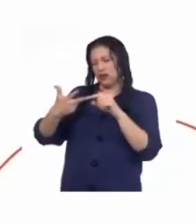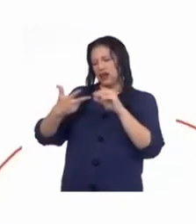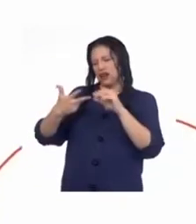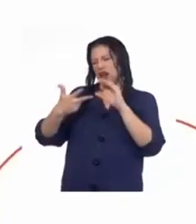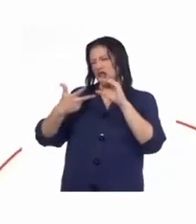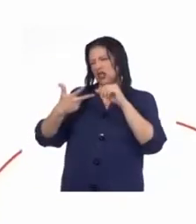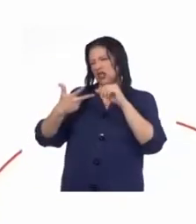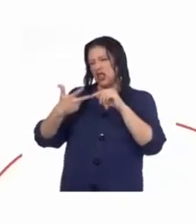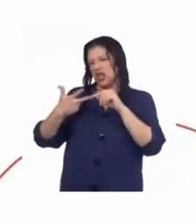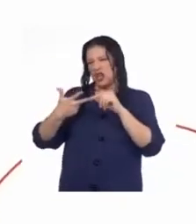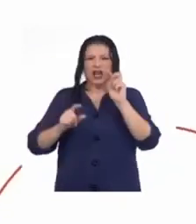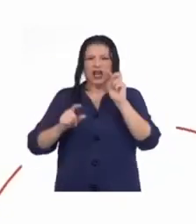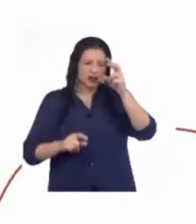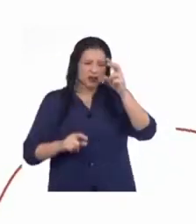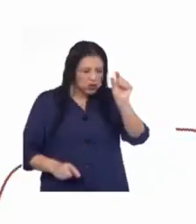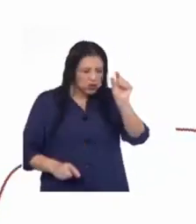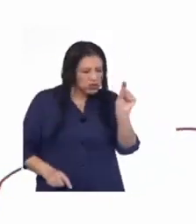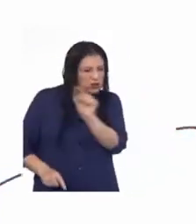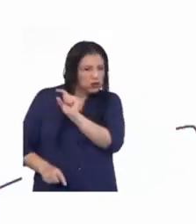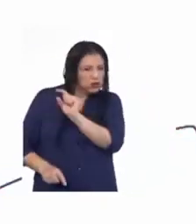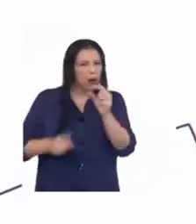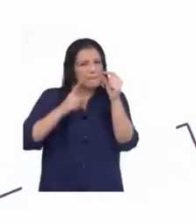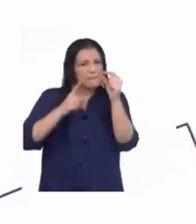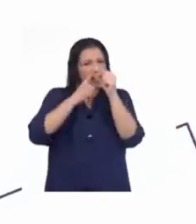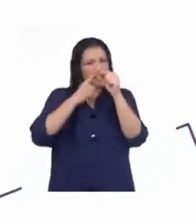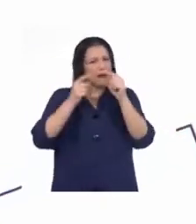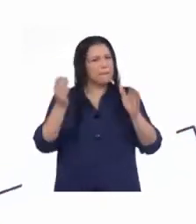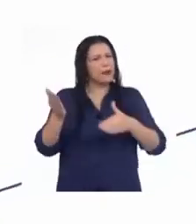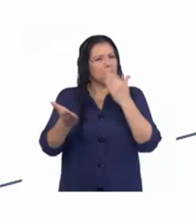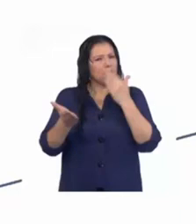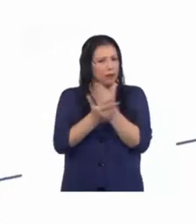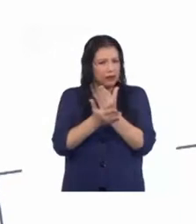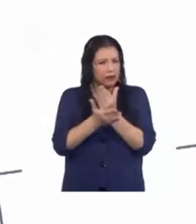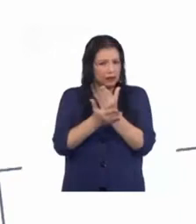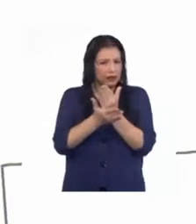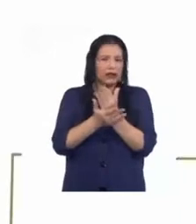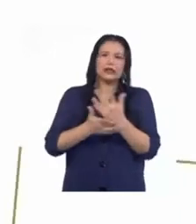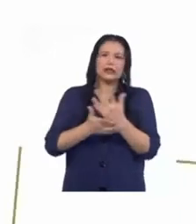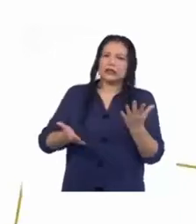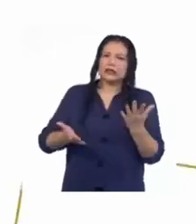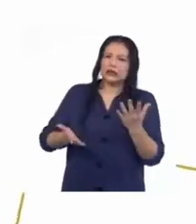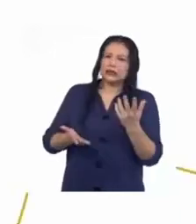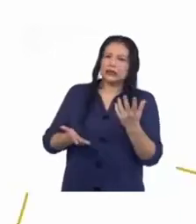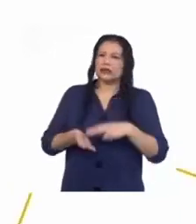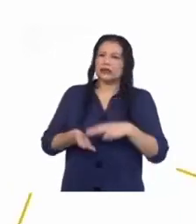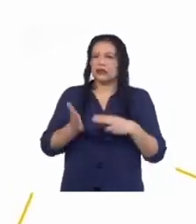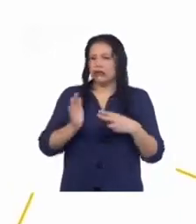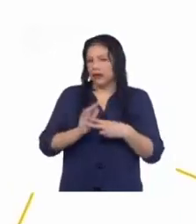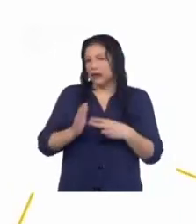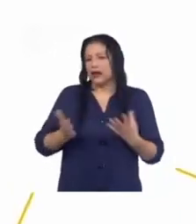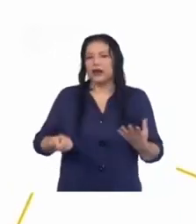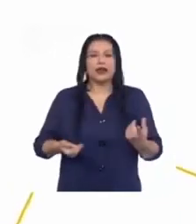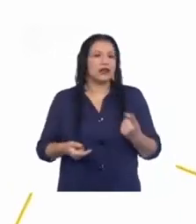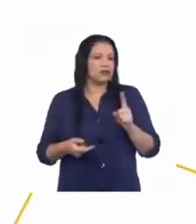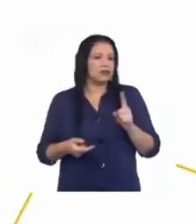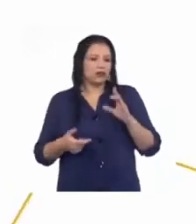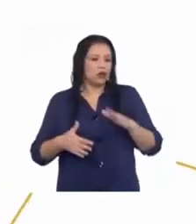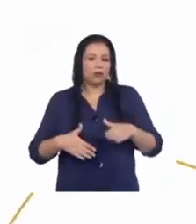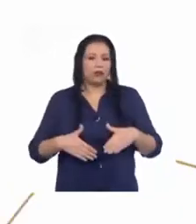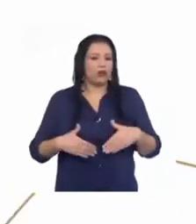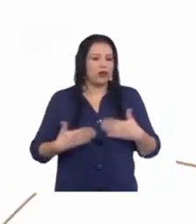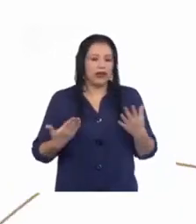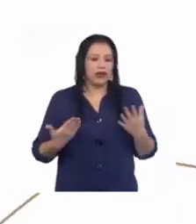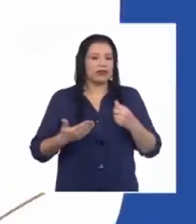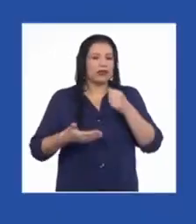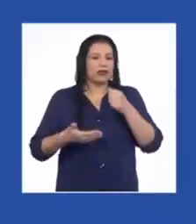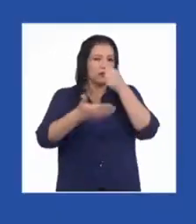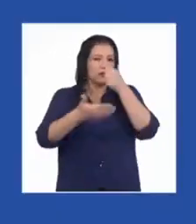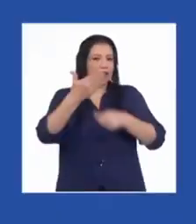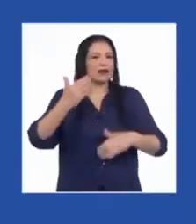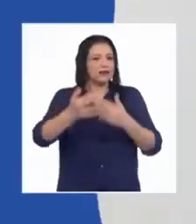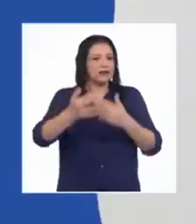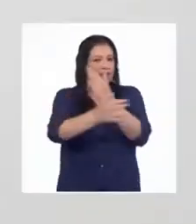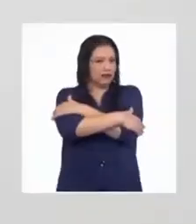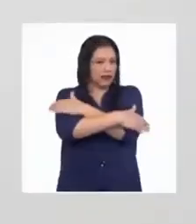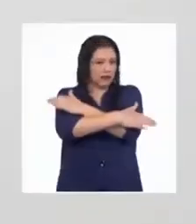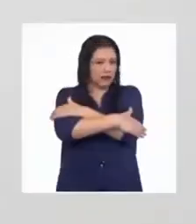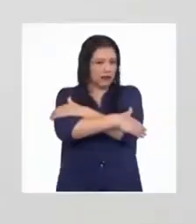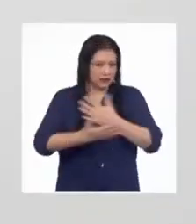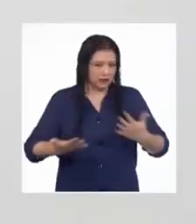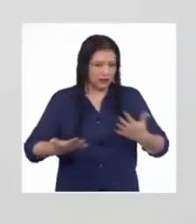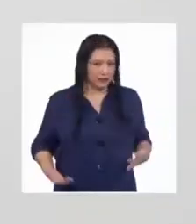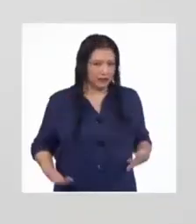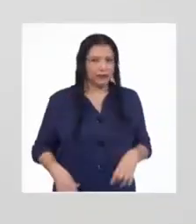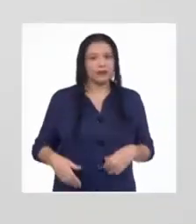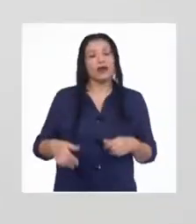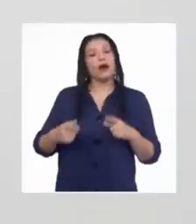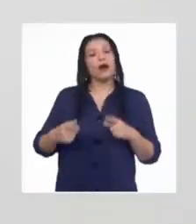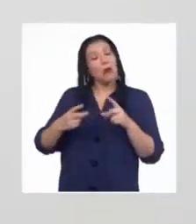en el subtítulo aparece la palabra problemática, y eso indica que evidentemente no podría ser una carta de felicitación.